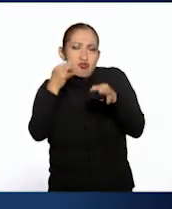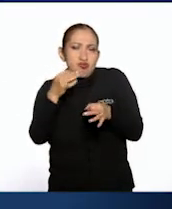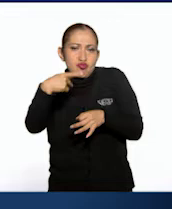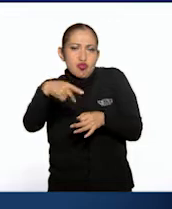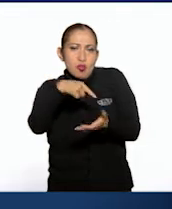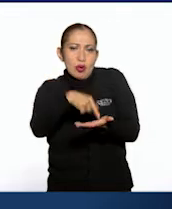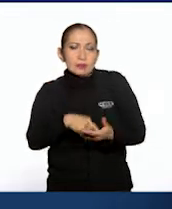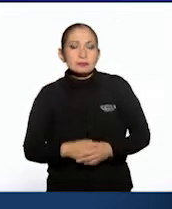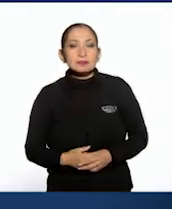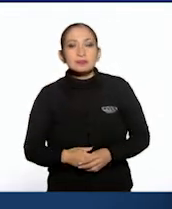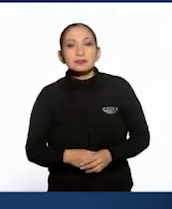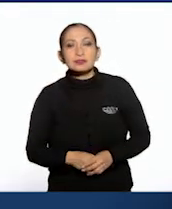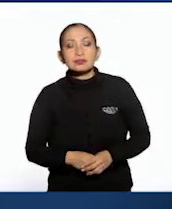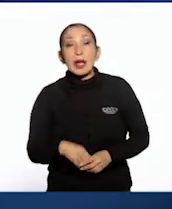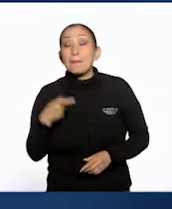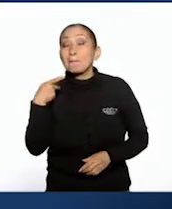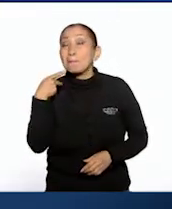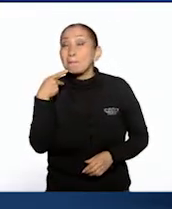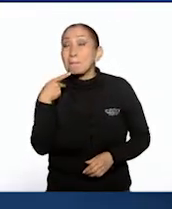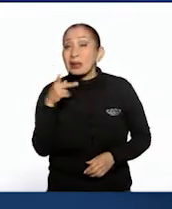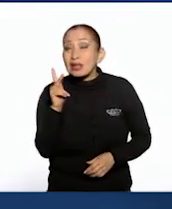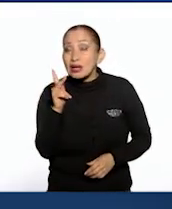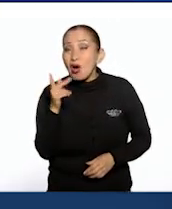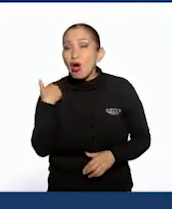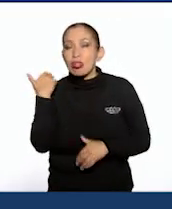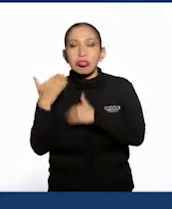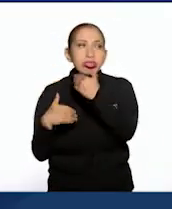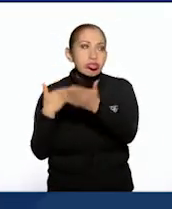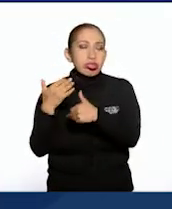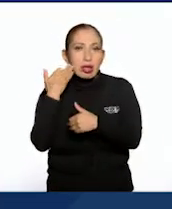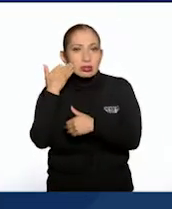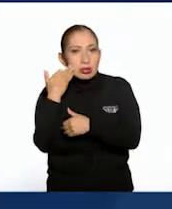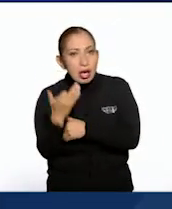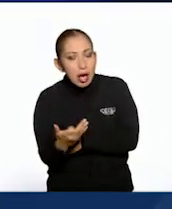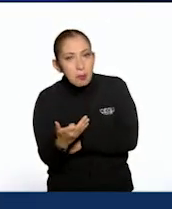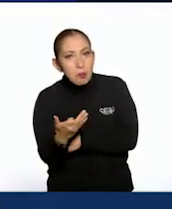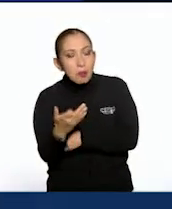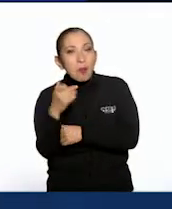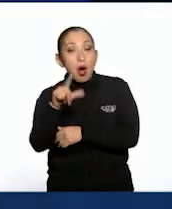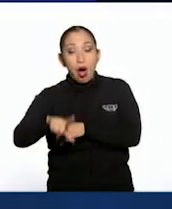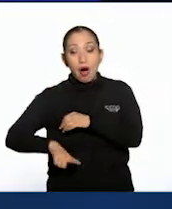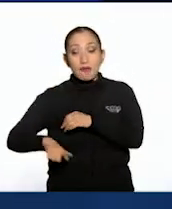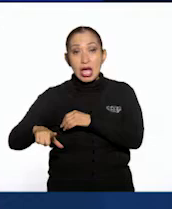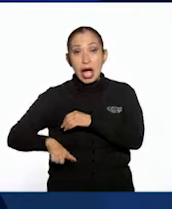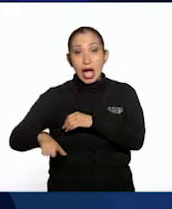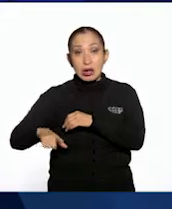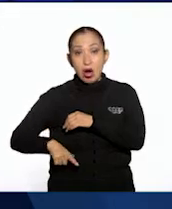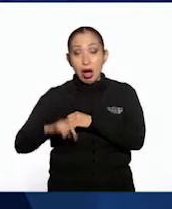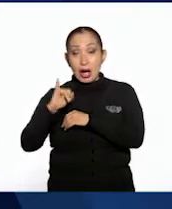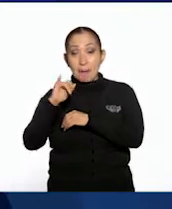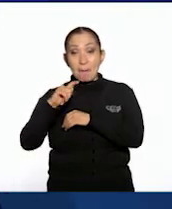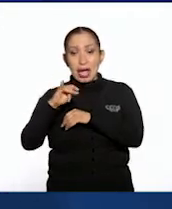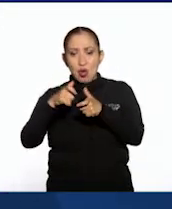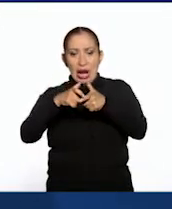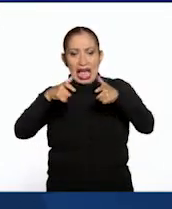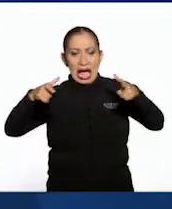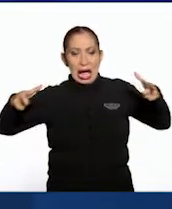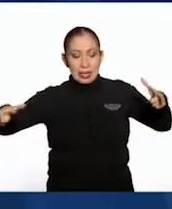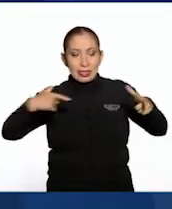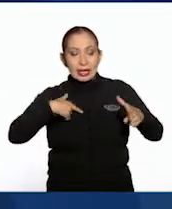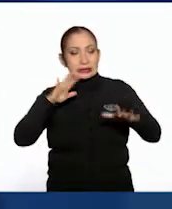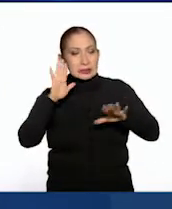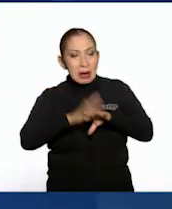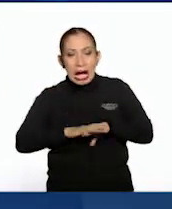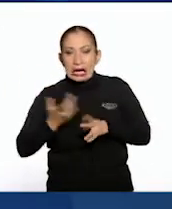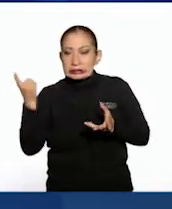nativas. Sin embargo, con el paso del tiempo, el gobierno de un imperio tan extenso se volvió